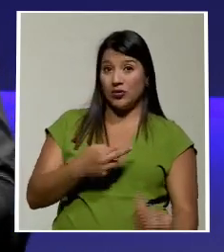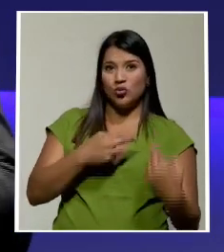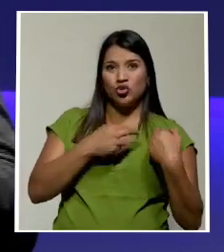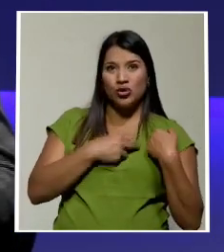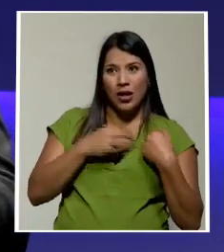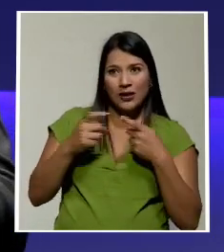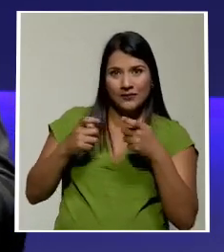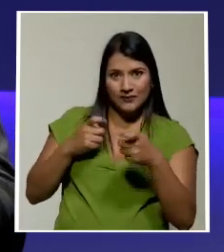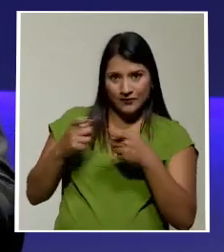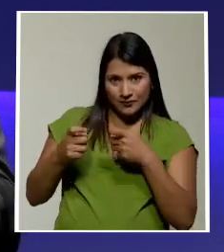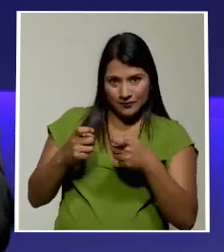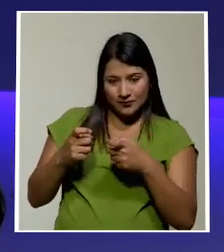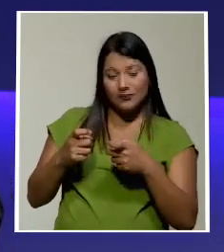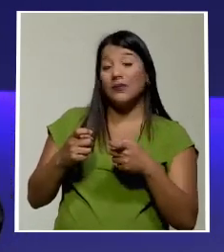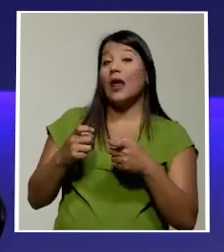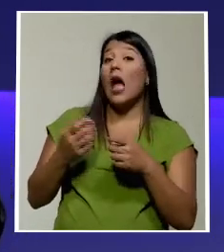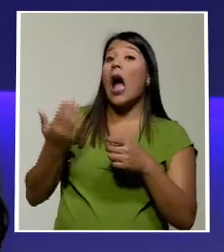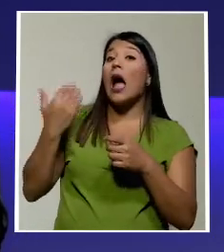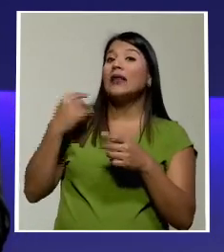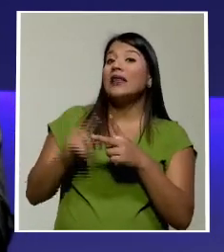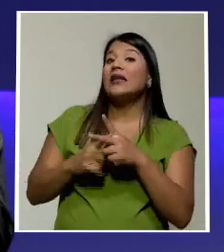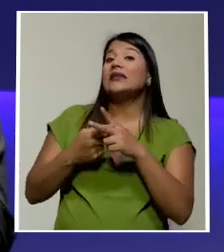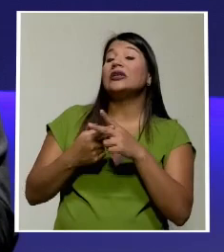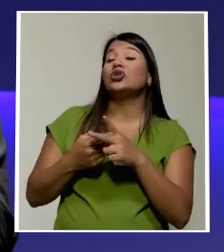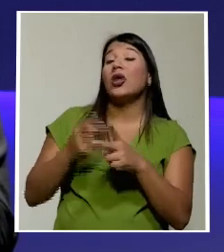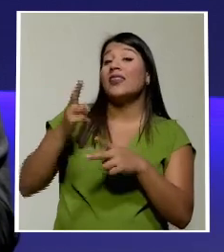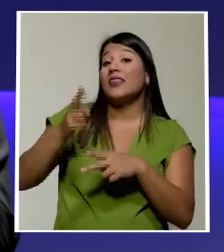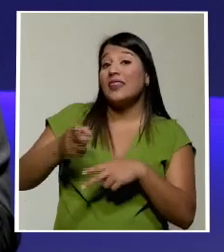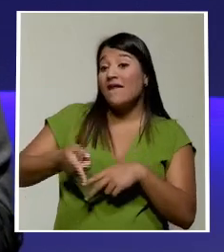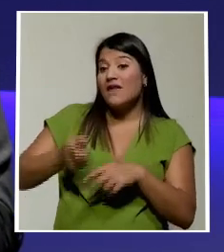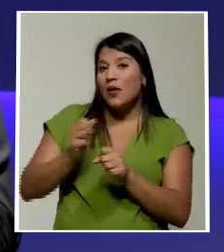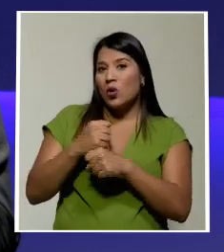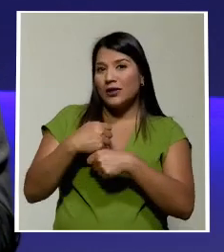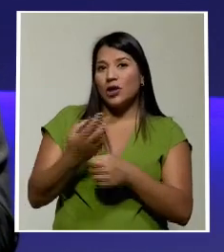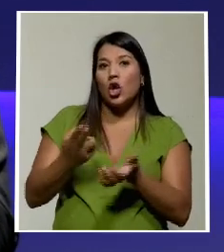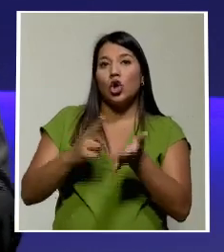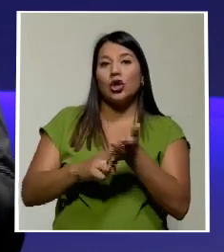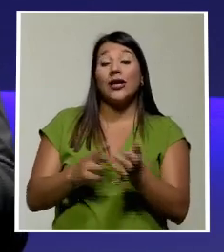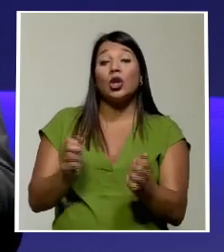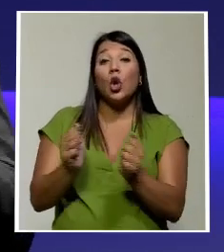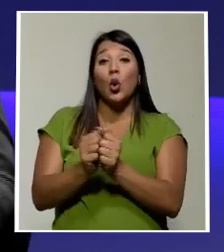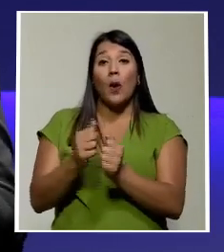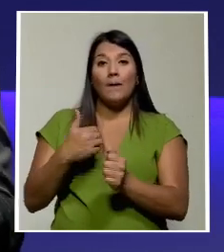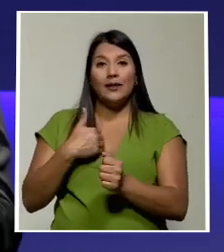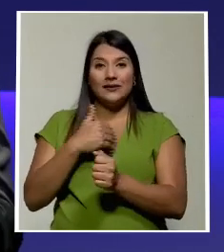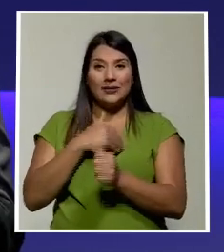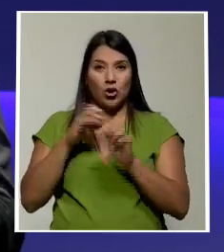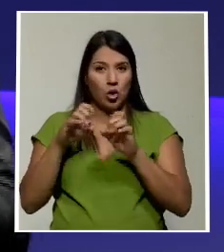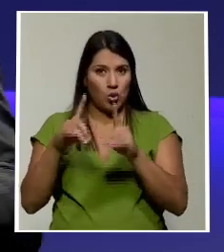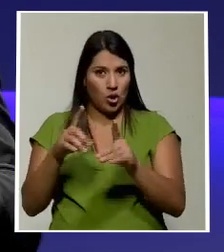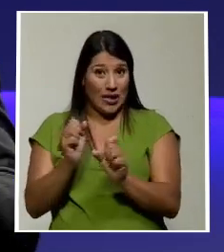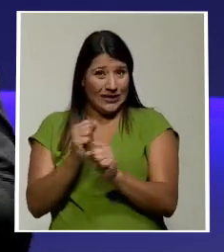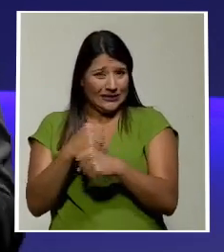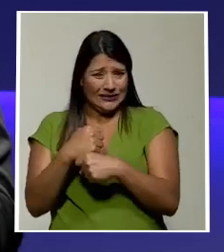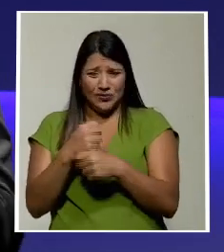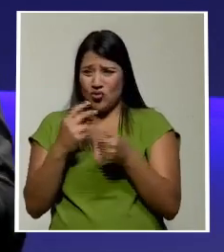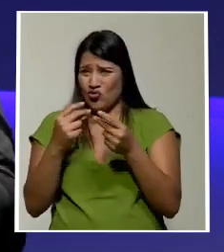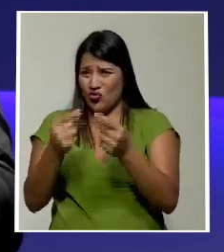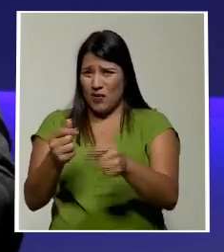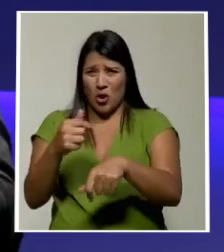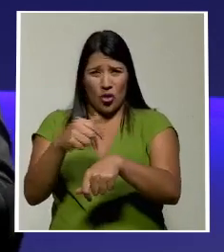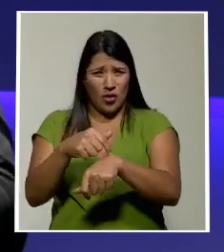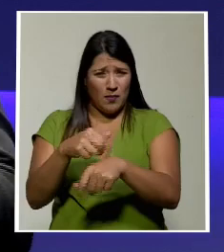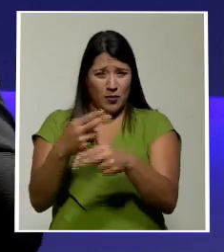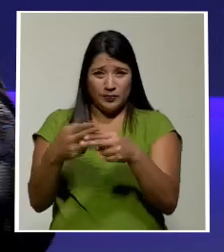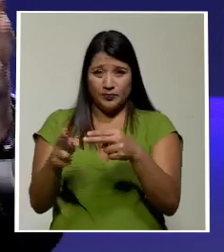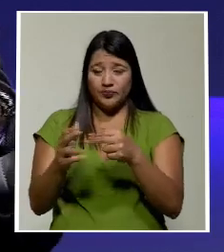proyecto. Inicialmente era construir el cartel de licitación junto al Ministerio de Educación, cosa que hicimos en tiempo récord. Hay que recordar que la